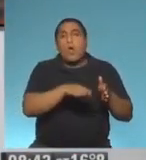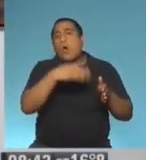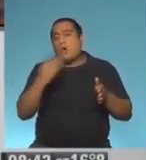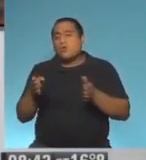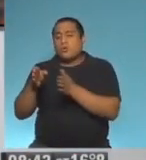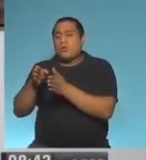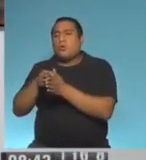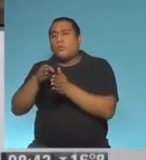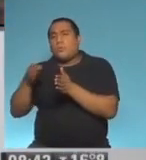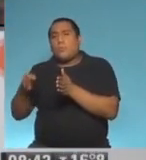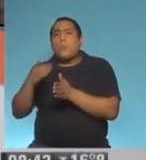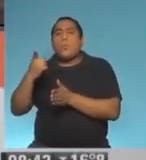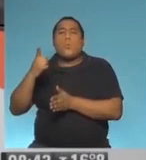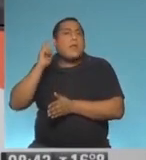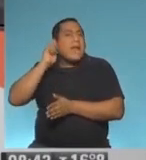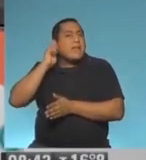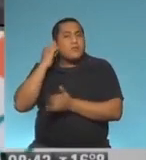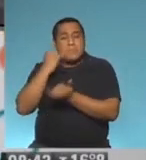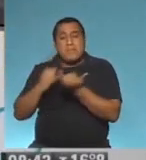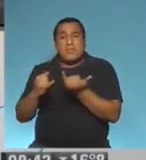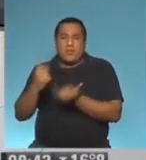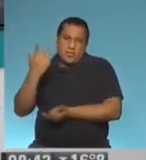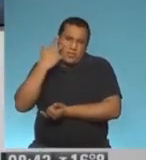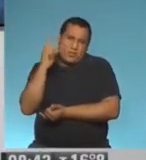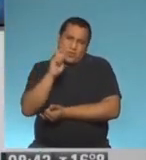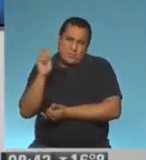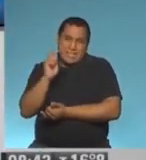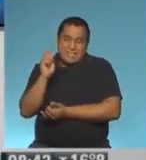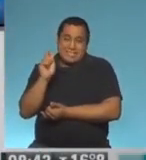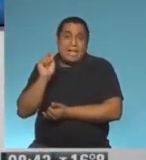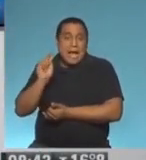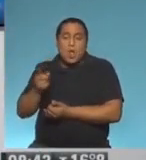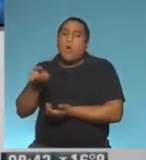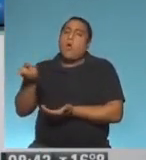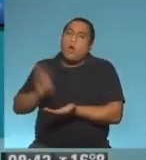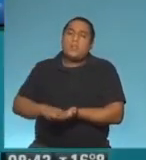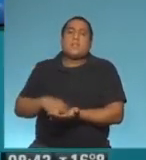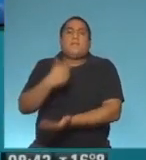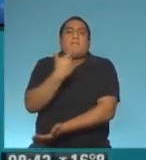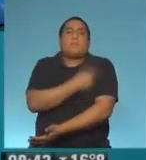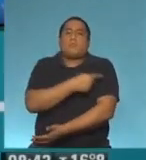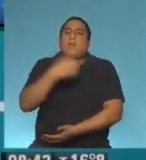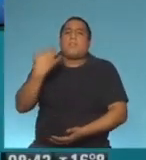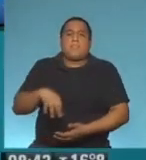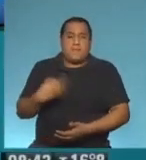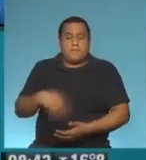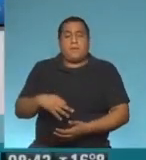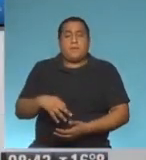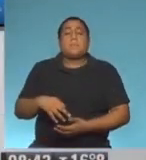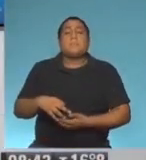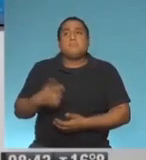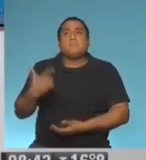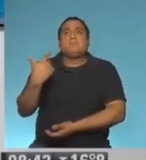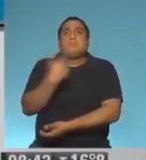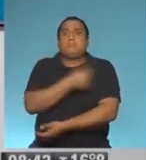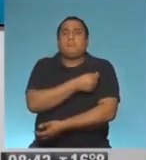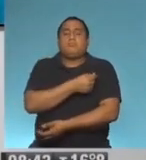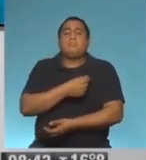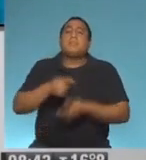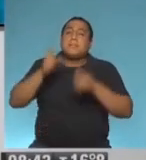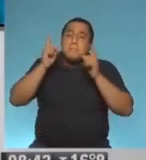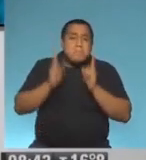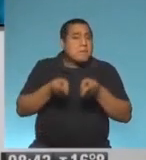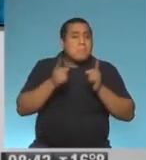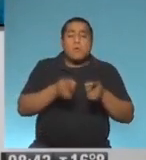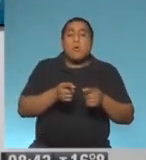año y medio los 18 meses ahí nuevamente hay vacunas para brindarse y lo mismo cuando